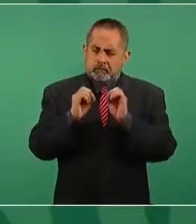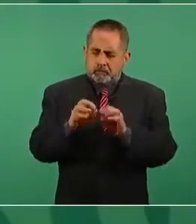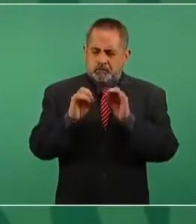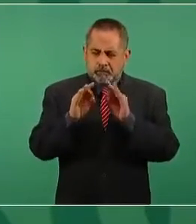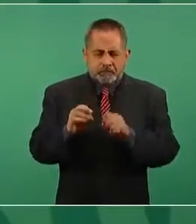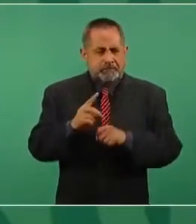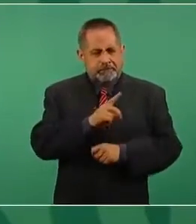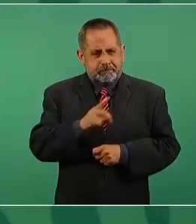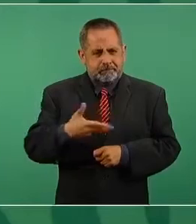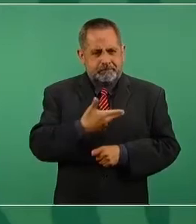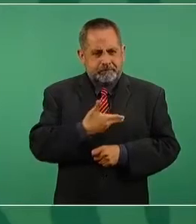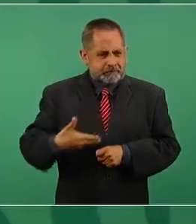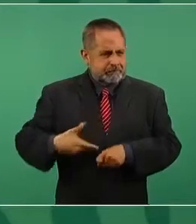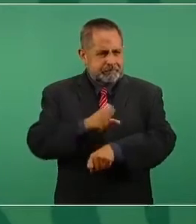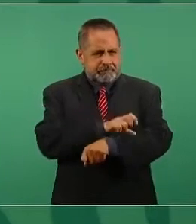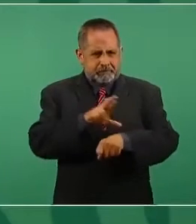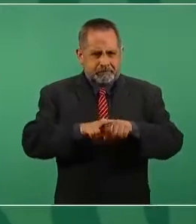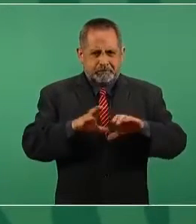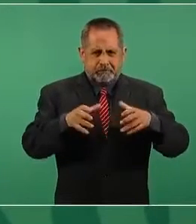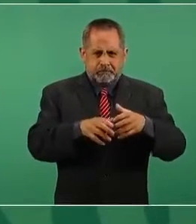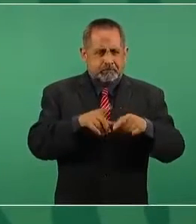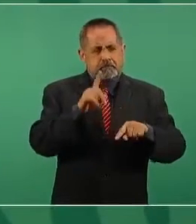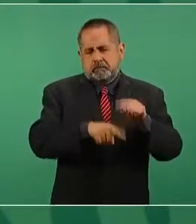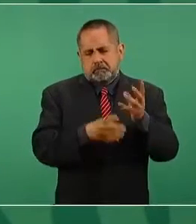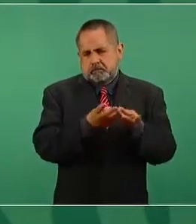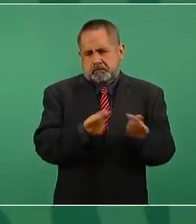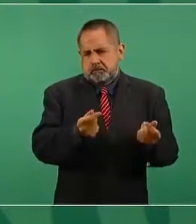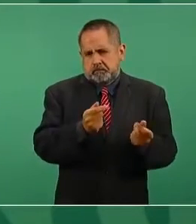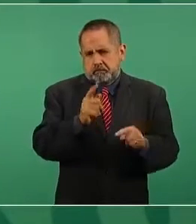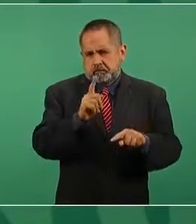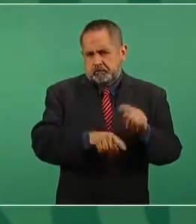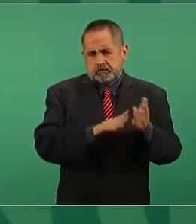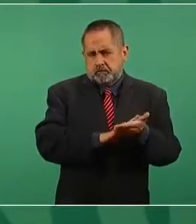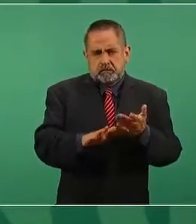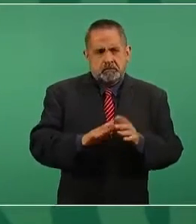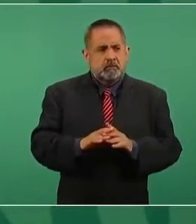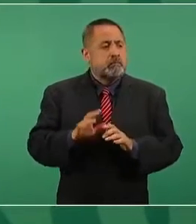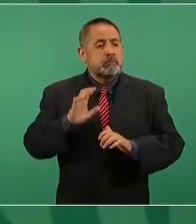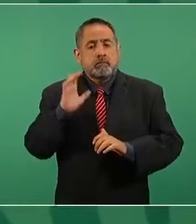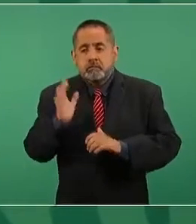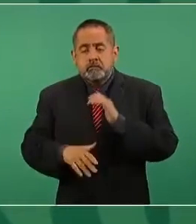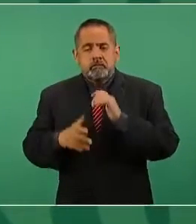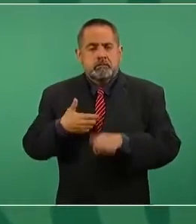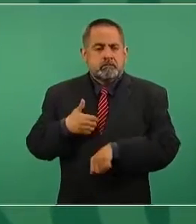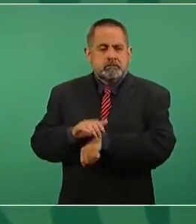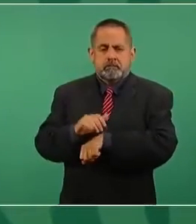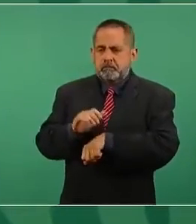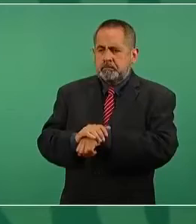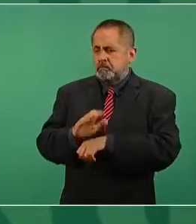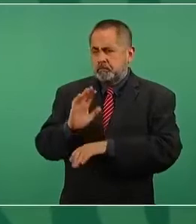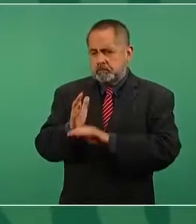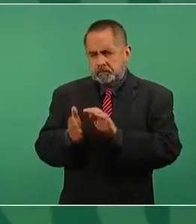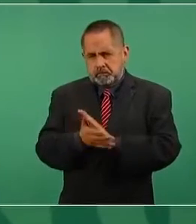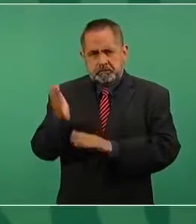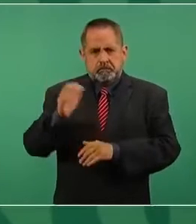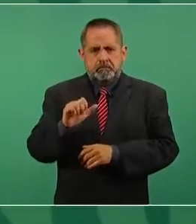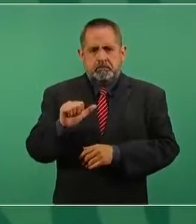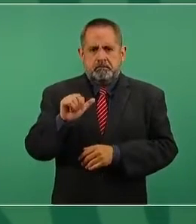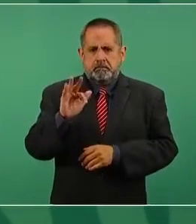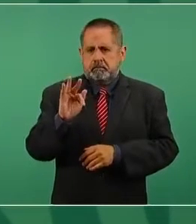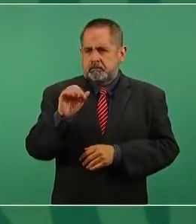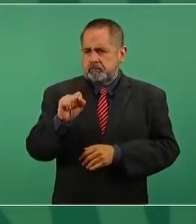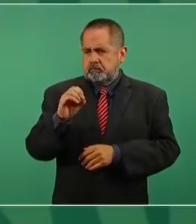de coordinación de la presidencia. Al salir nuestro amigo Alfonso